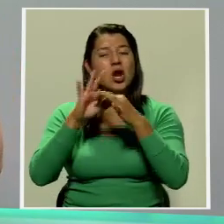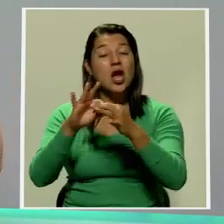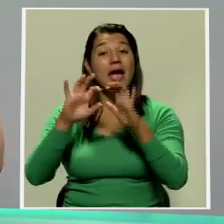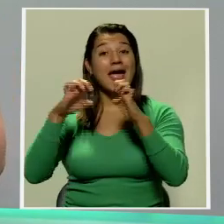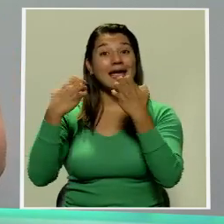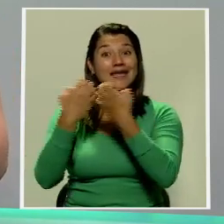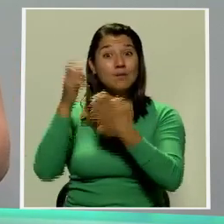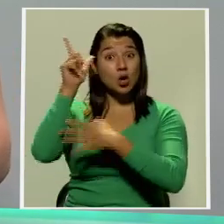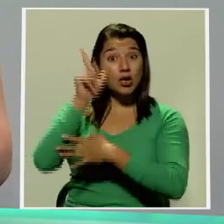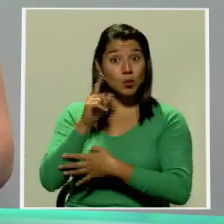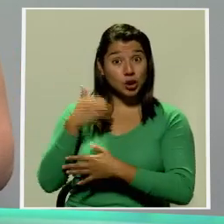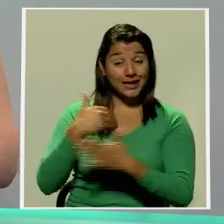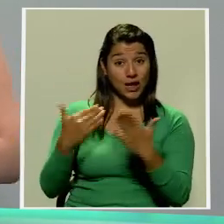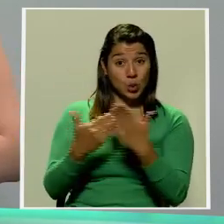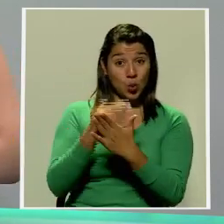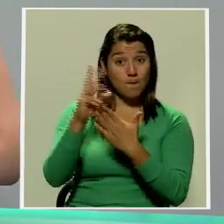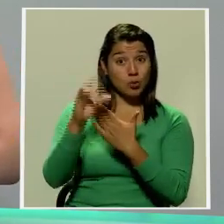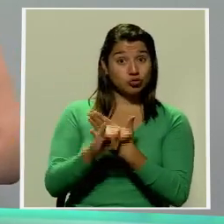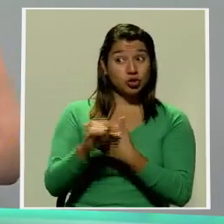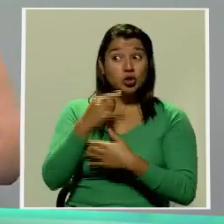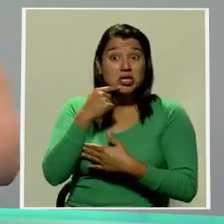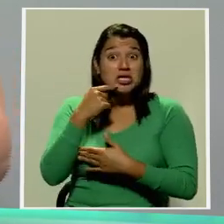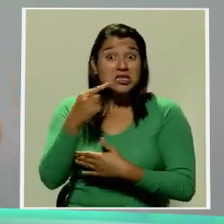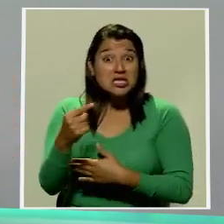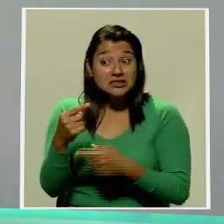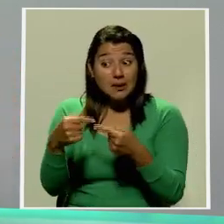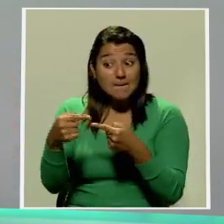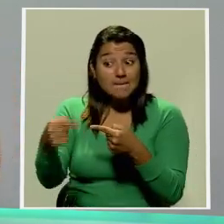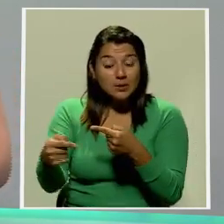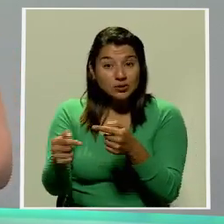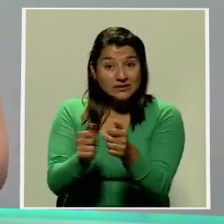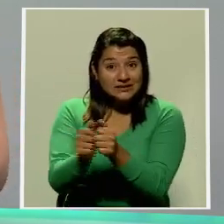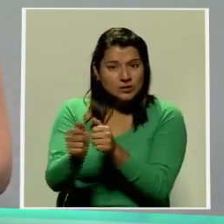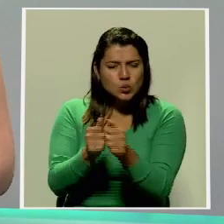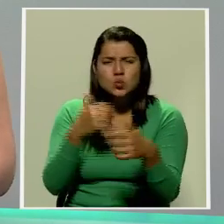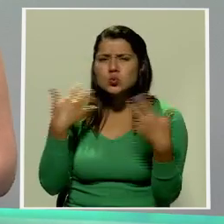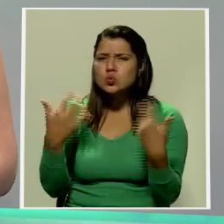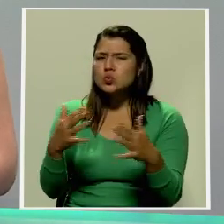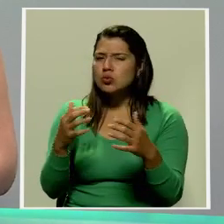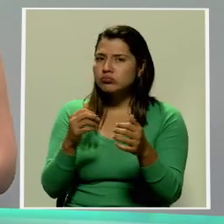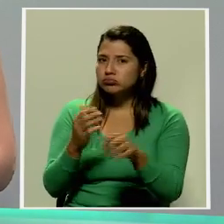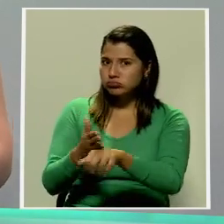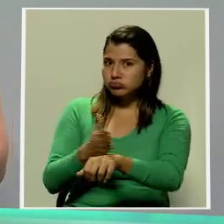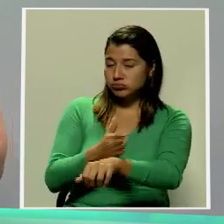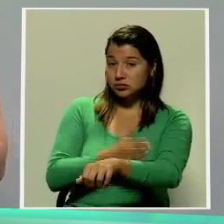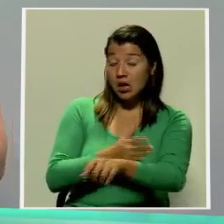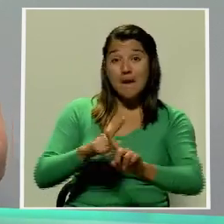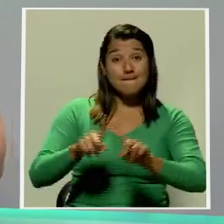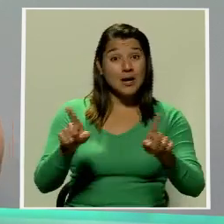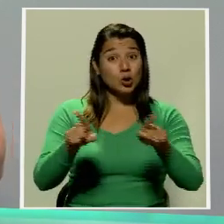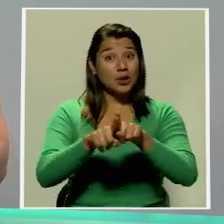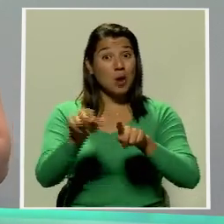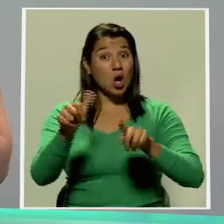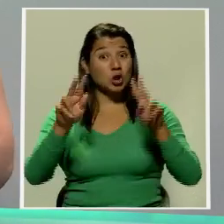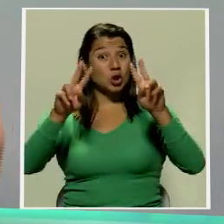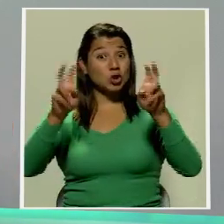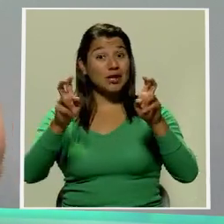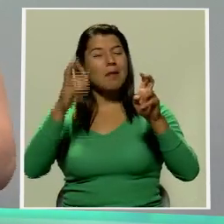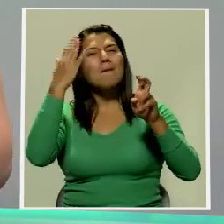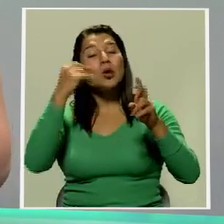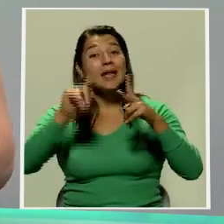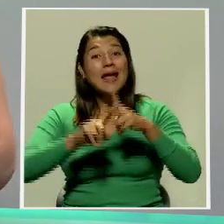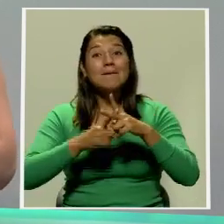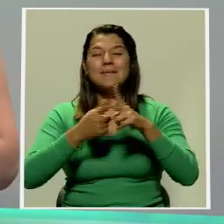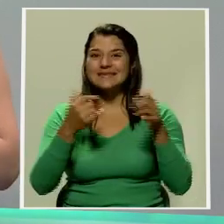amenazando con dar buena competencia en este torneo que viene, pero también vamos a tener otros temas porque se vienen los Juegos Olímpicos de Tokio,